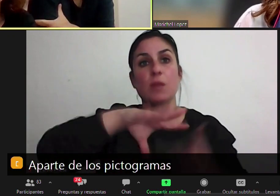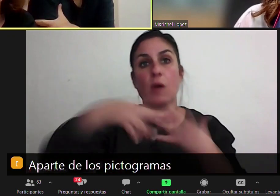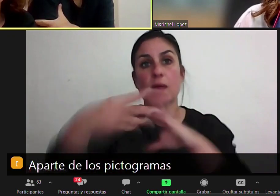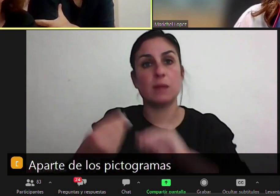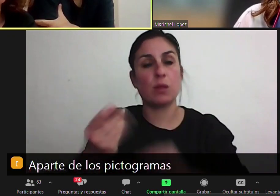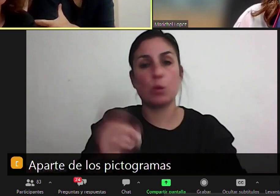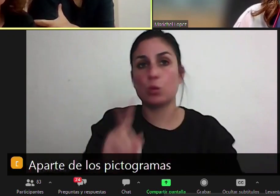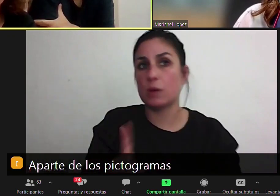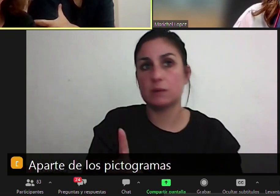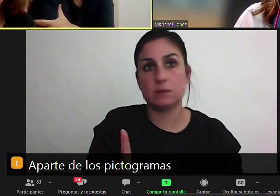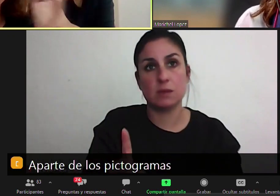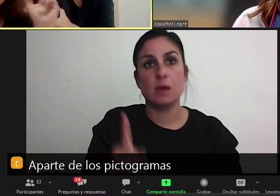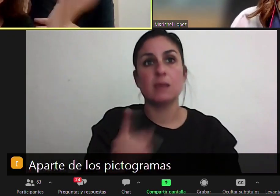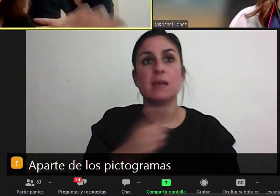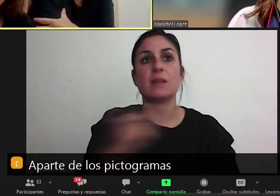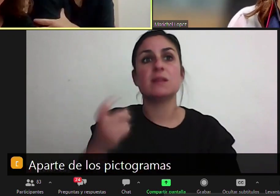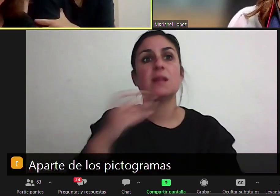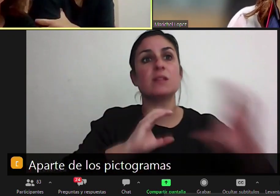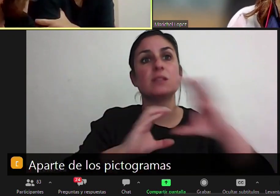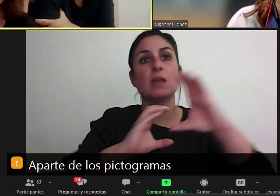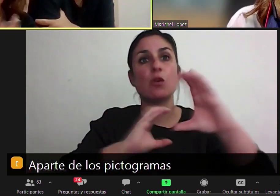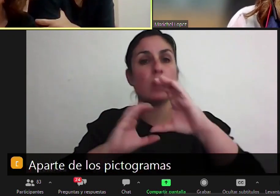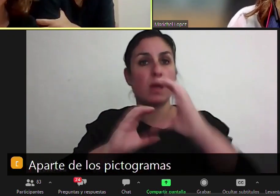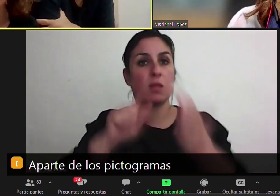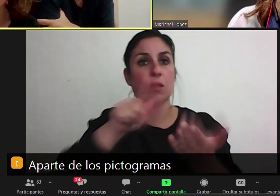son más de comunicación del lenguaje y de quitar